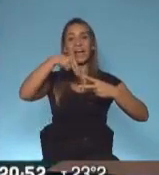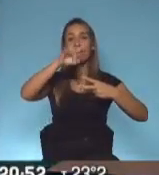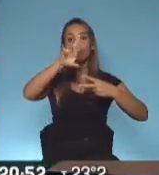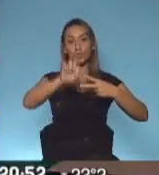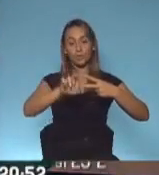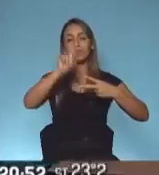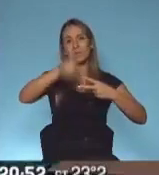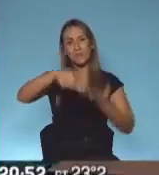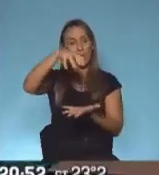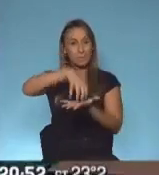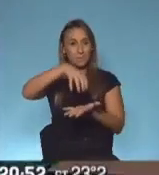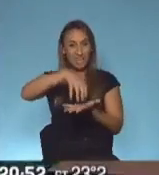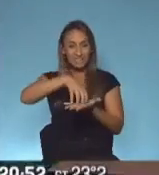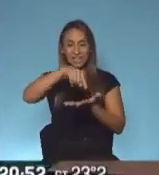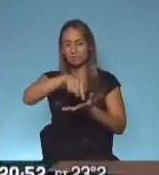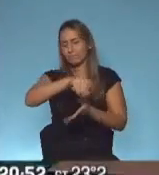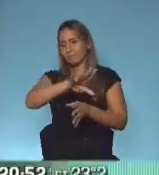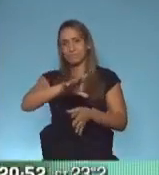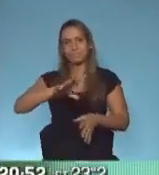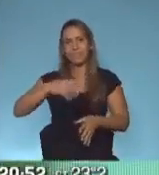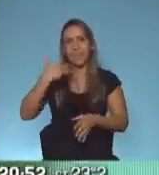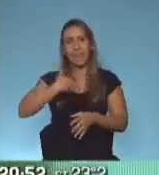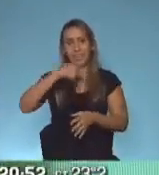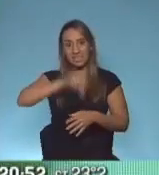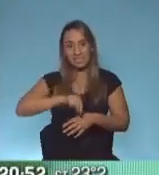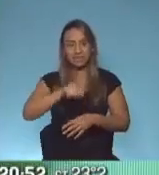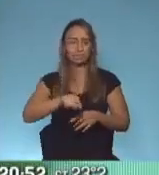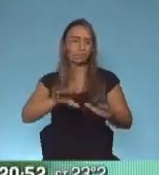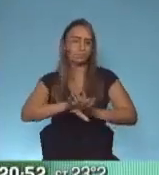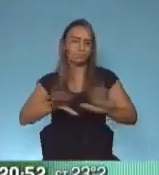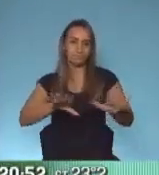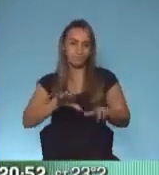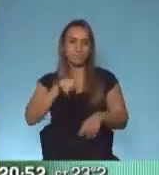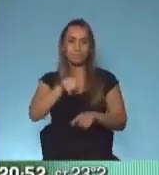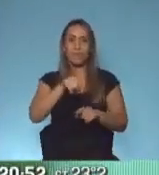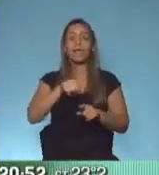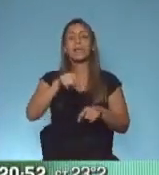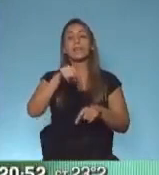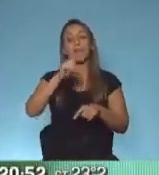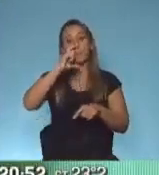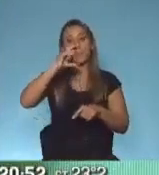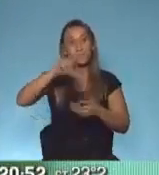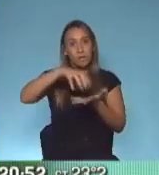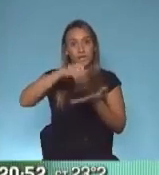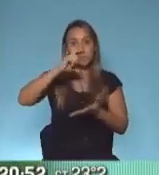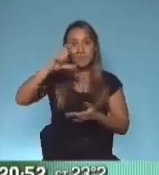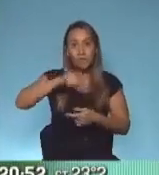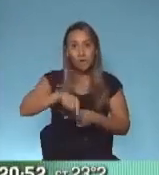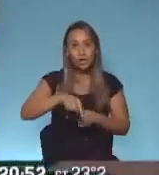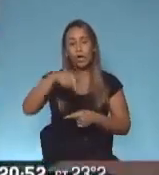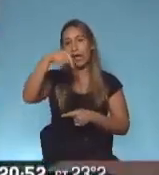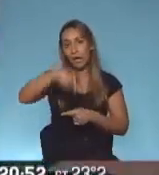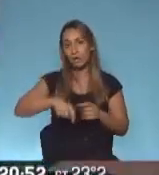empresa petrolera histórica en la Argentina, para American Energy, que bueno, ha ido creciendo del negocio petrolero. Hoy las petroleras